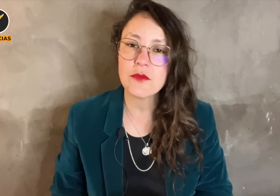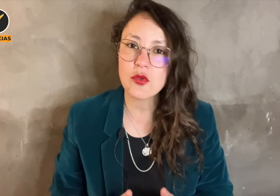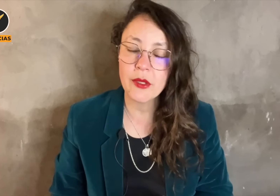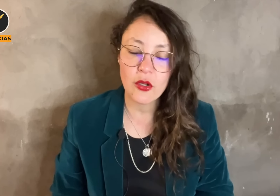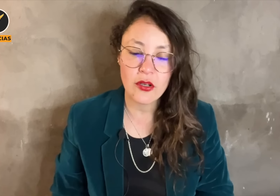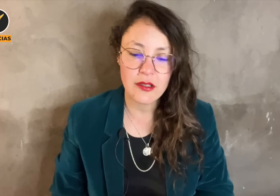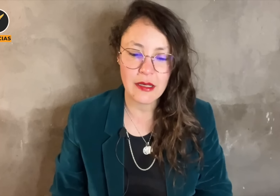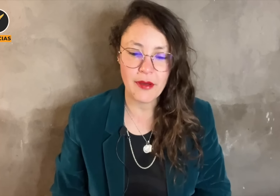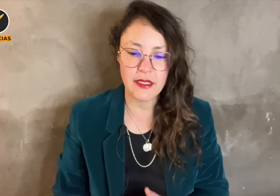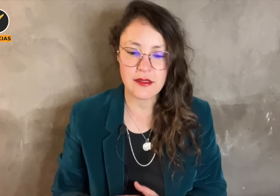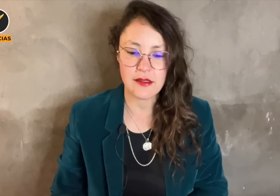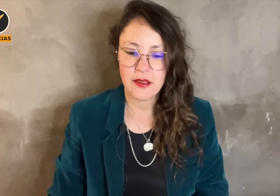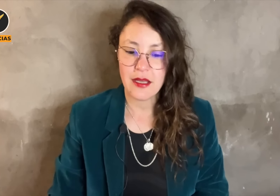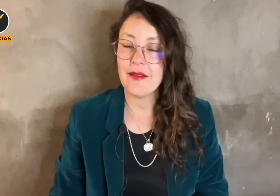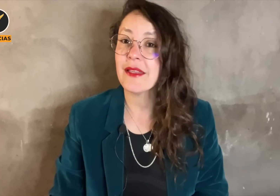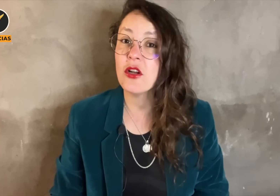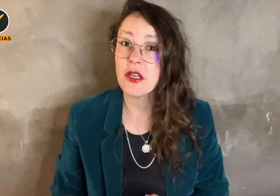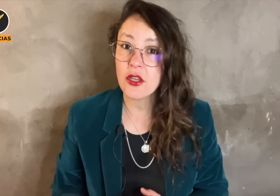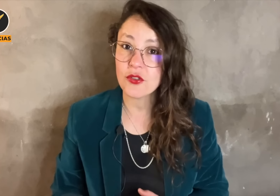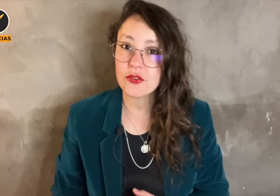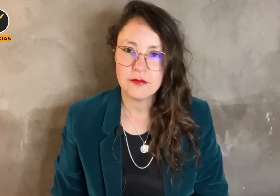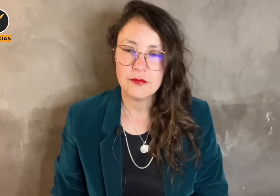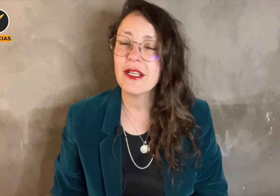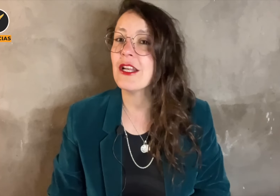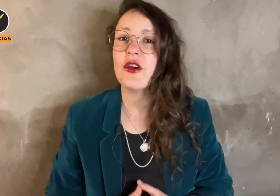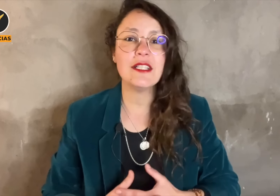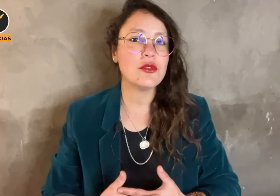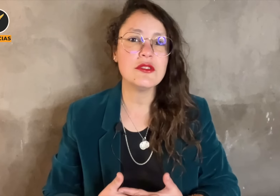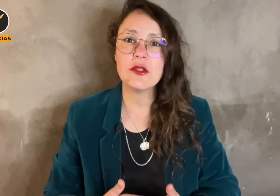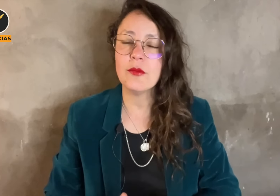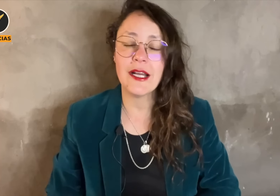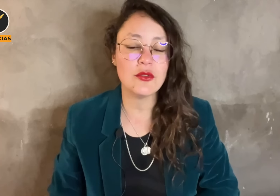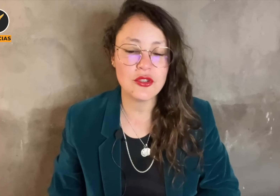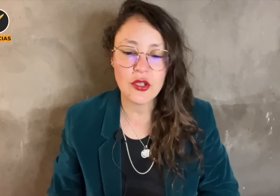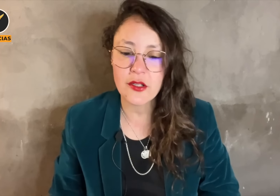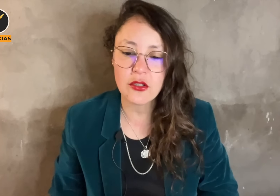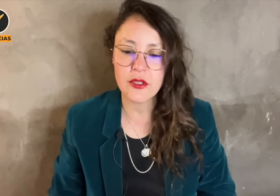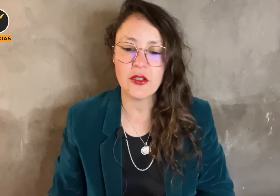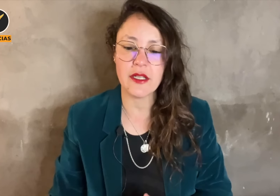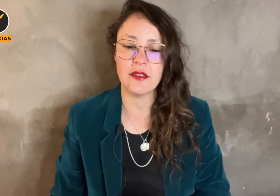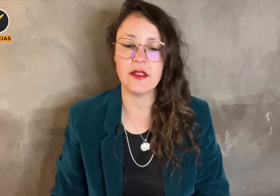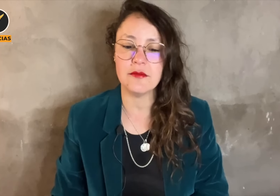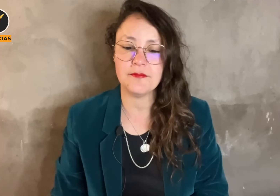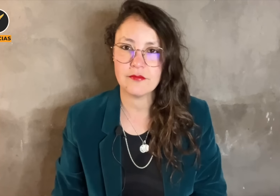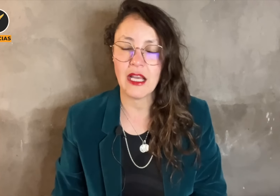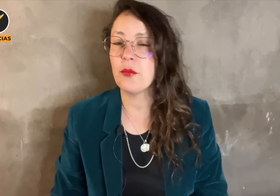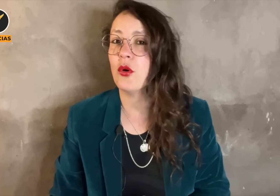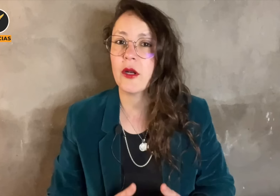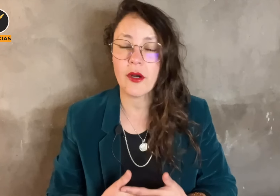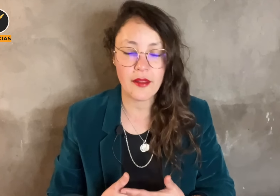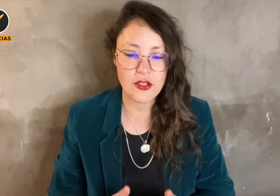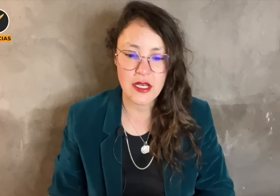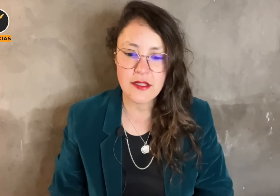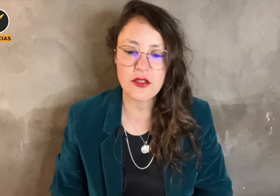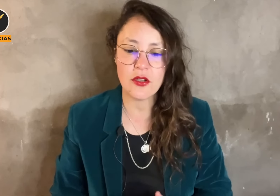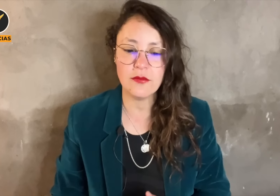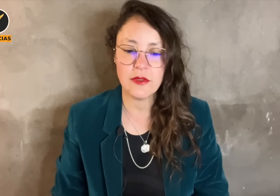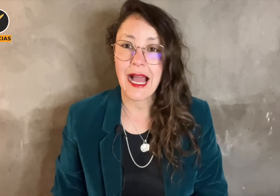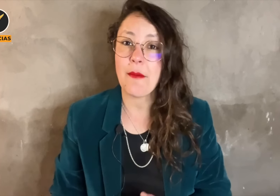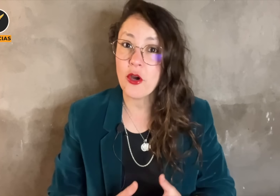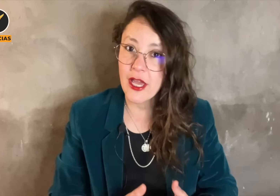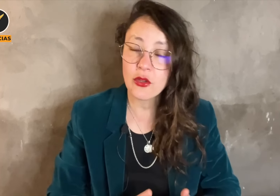el bien superior del país el bien de los niños porque no es un ser humano ciudadano común y corriente él pudo haber guardado